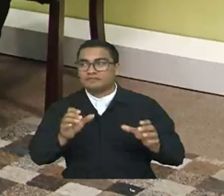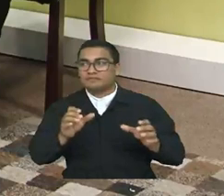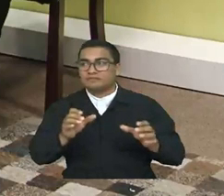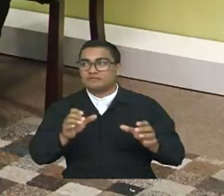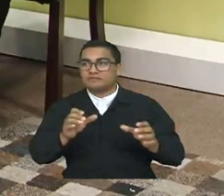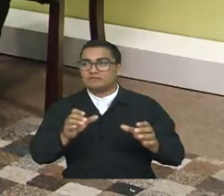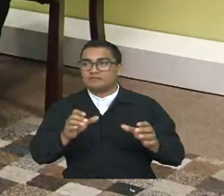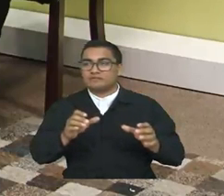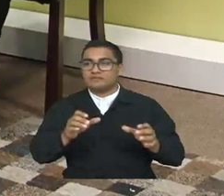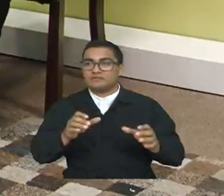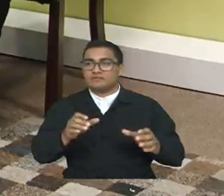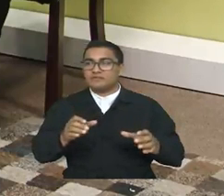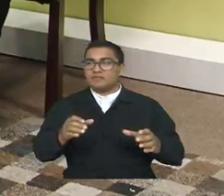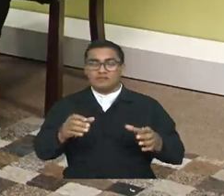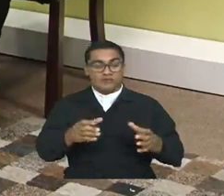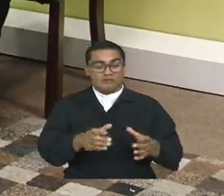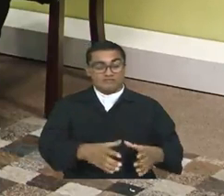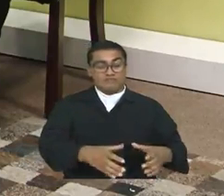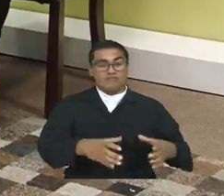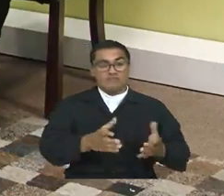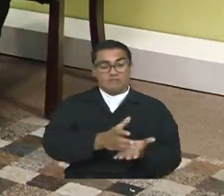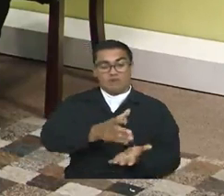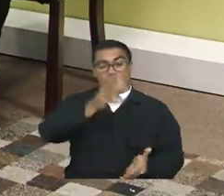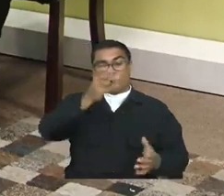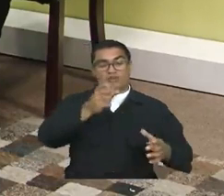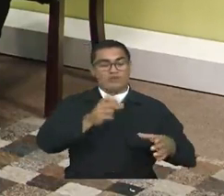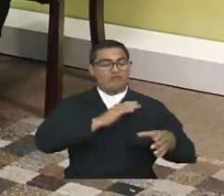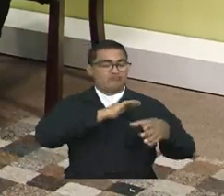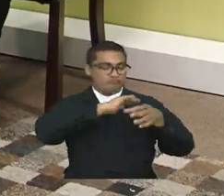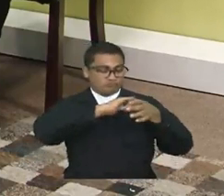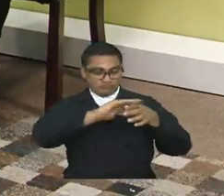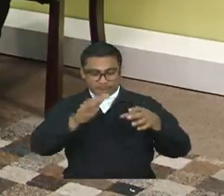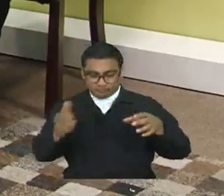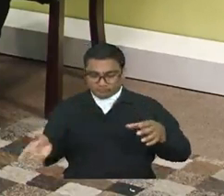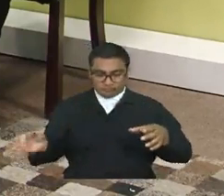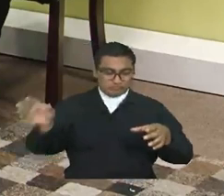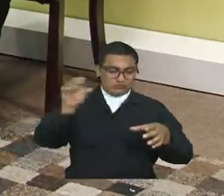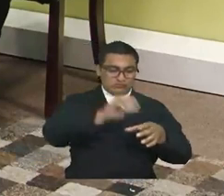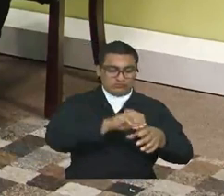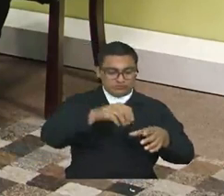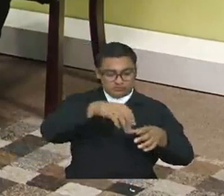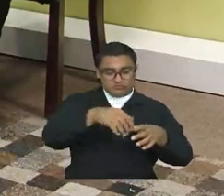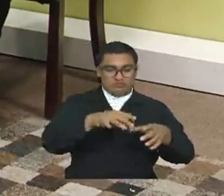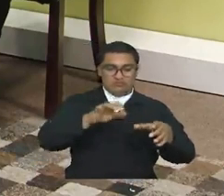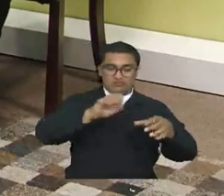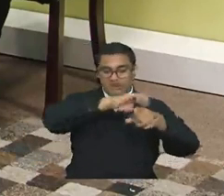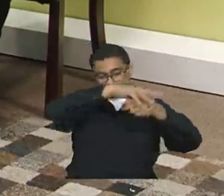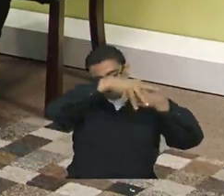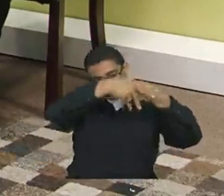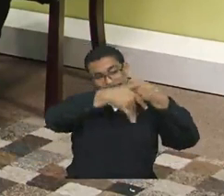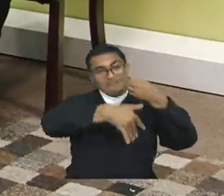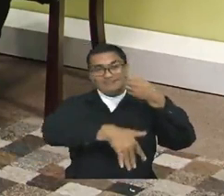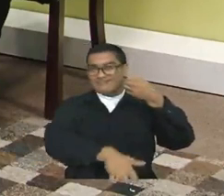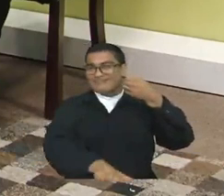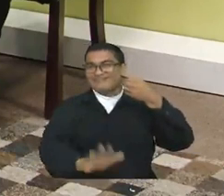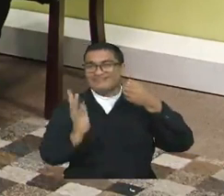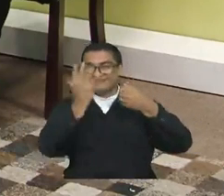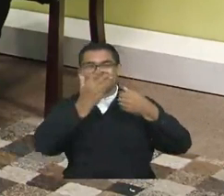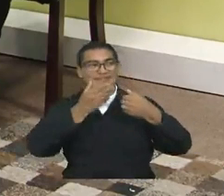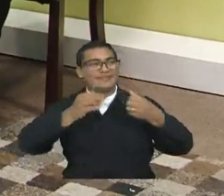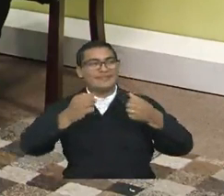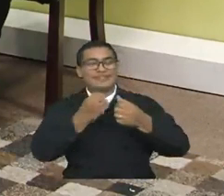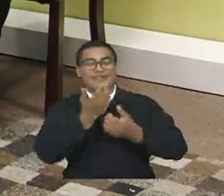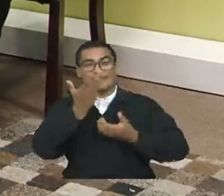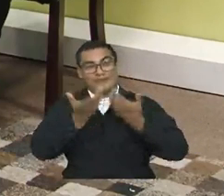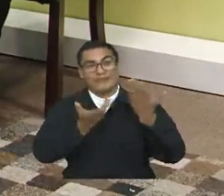Utilízalo. Le echas tierra y sembras algo. Y vas creando y las vas pegando a la pared, incluso se ven tan vas bonitas. Colocando en la pared. Sí. Para que tengamos, no